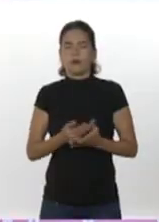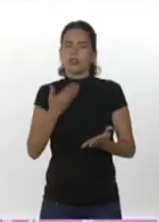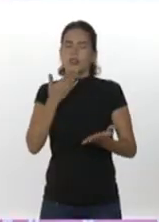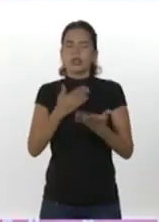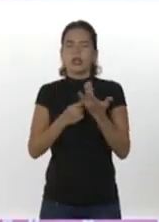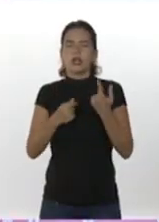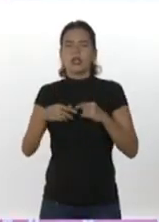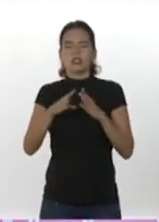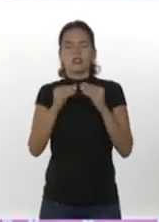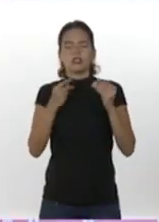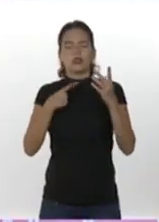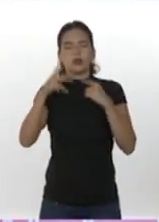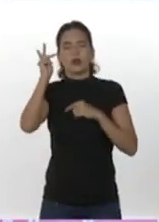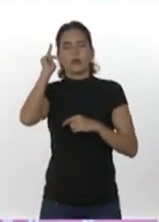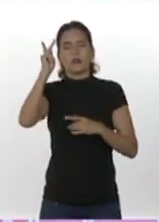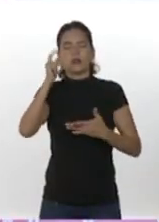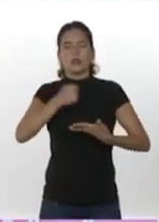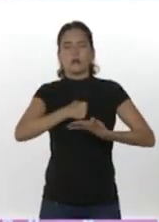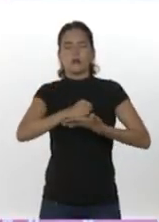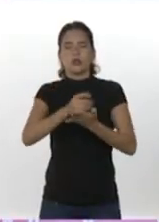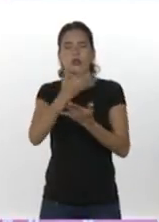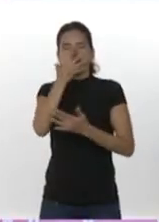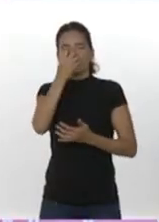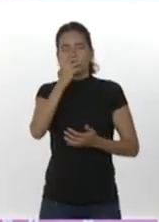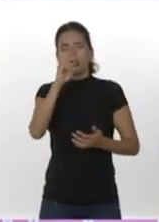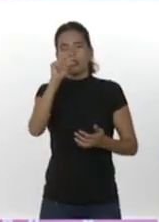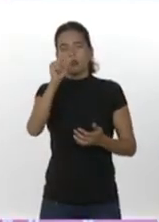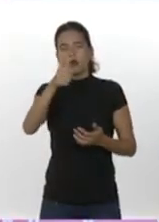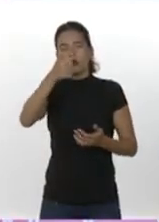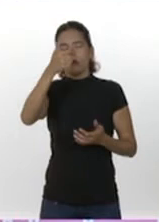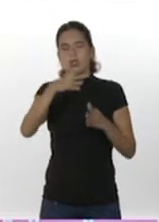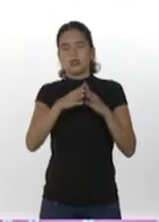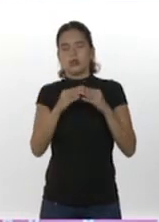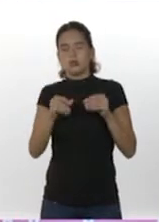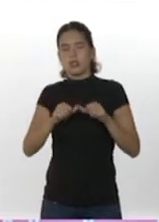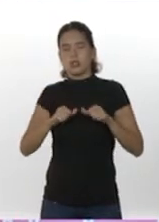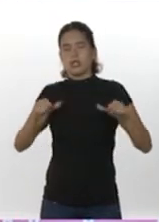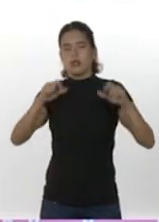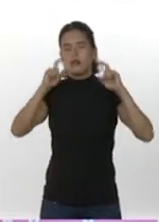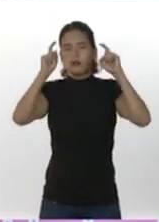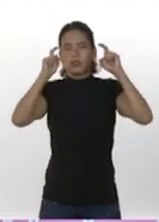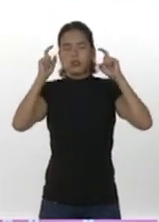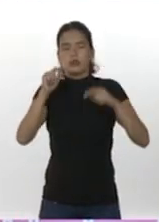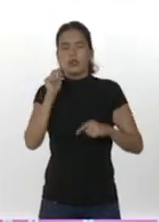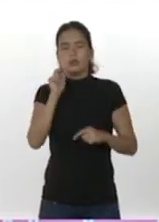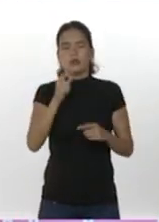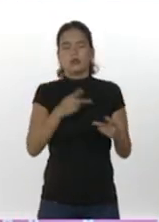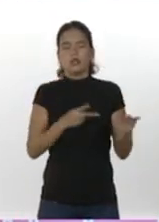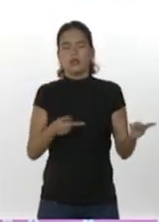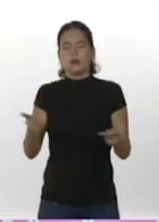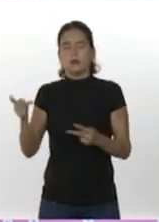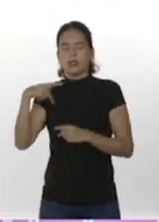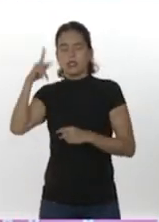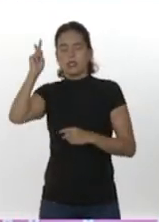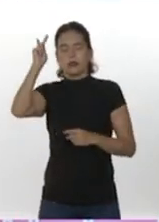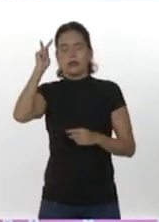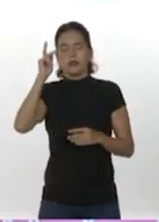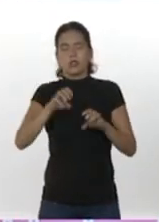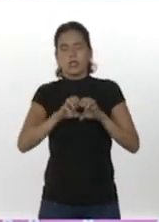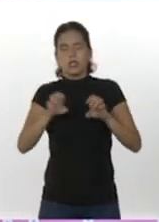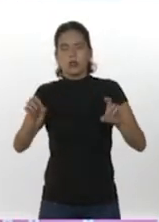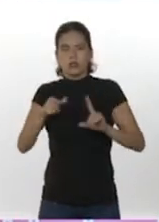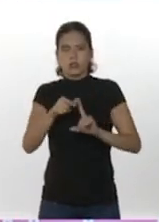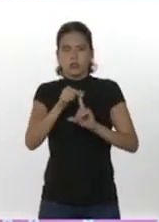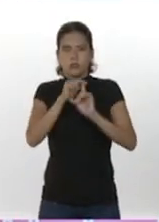Muchas gracias a todos los profesores por ayudarnos a comprender un poco más sobre estas materias. Pero ha llegado la hora de darle la bienvenida a las profesoras de modalidad